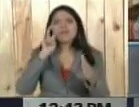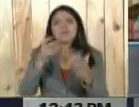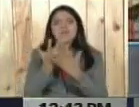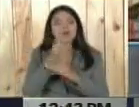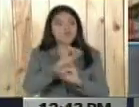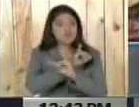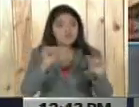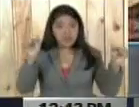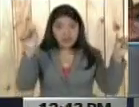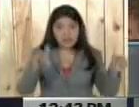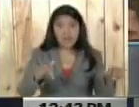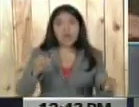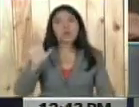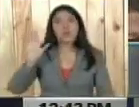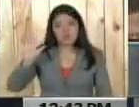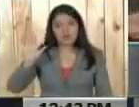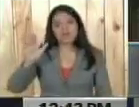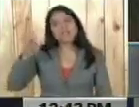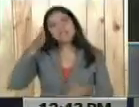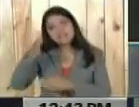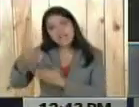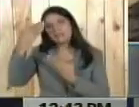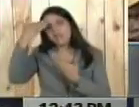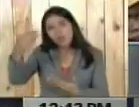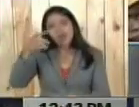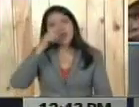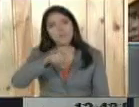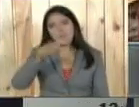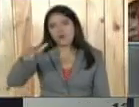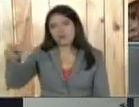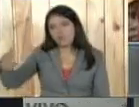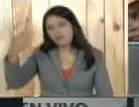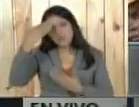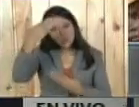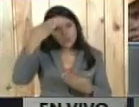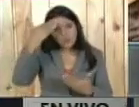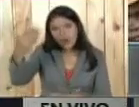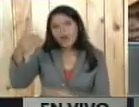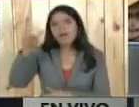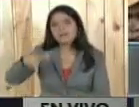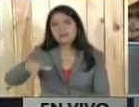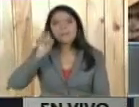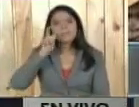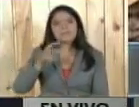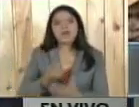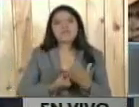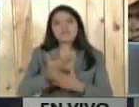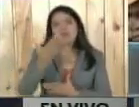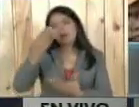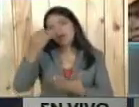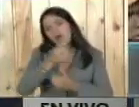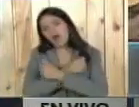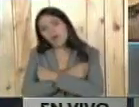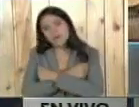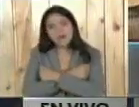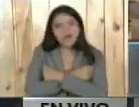instalación, prometo ir a saludar al pueblo allá, afuera en Miraflores, para darle un